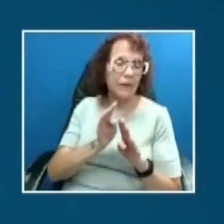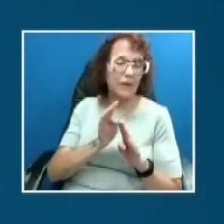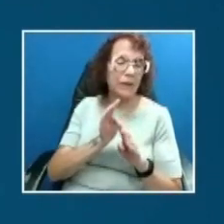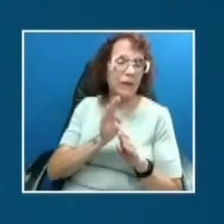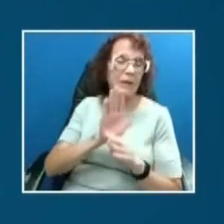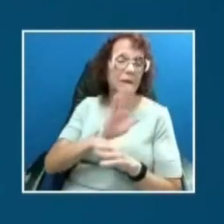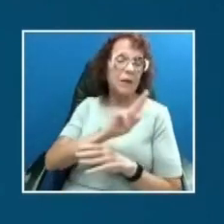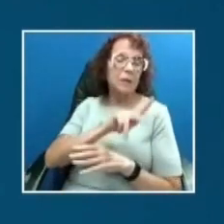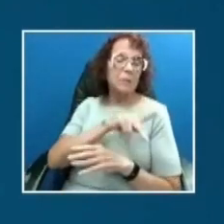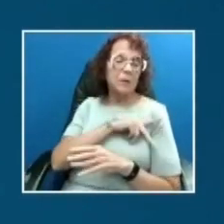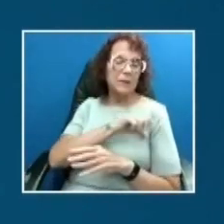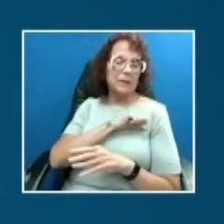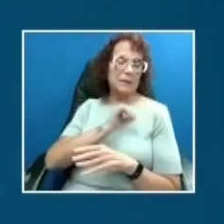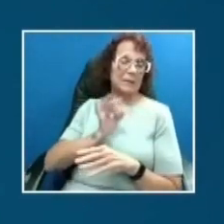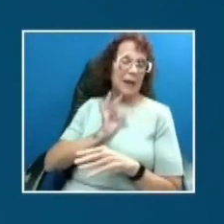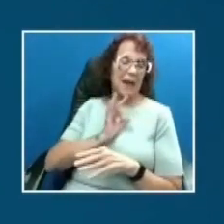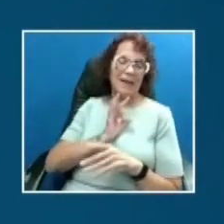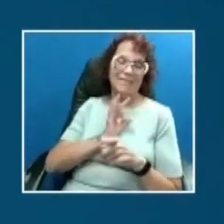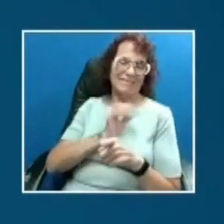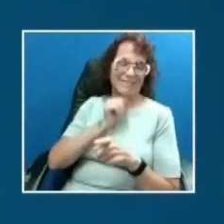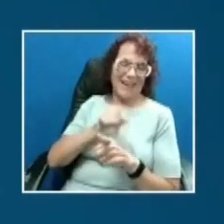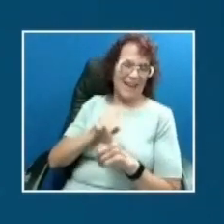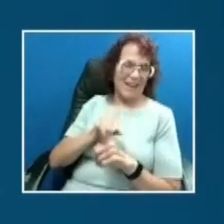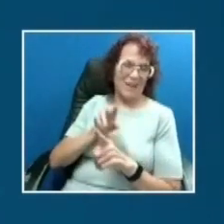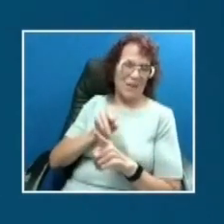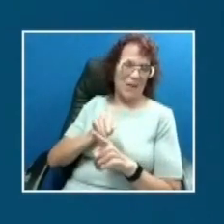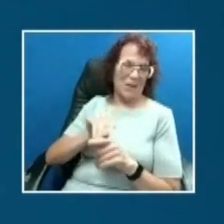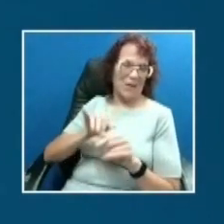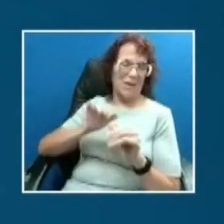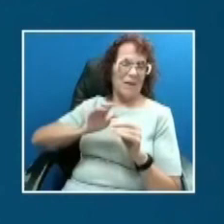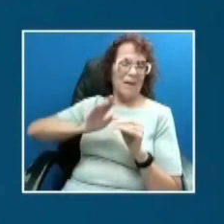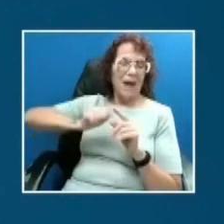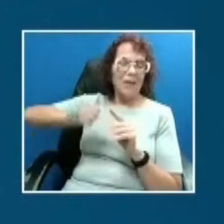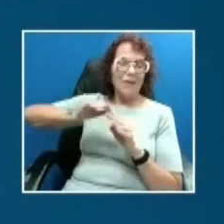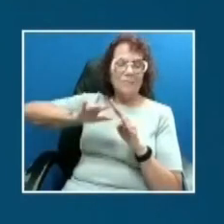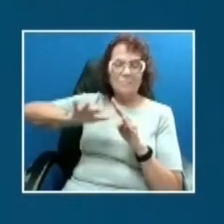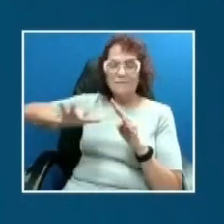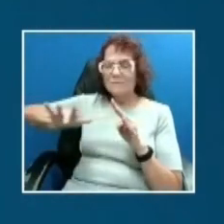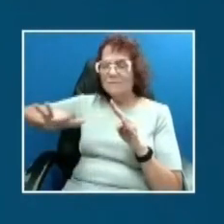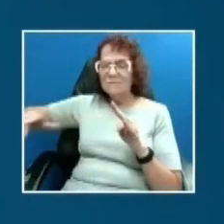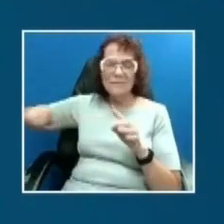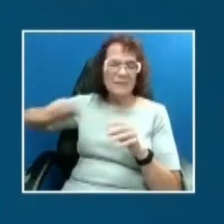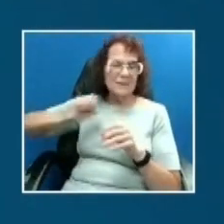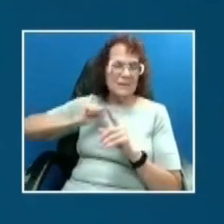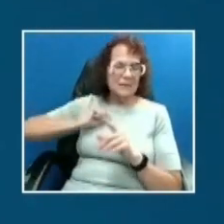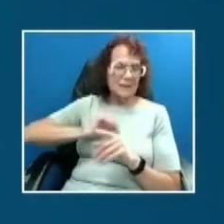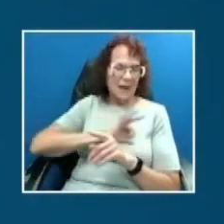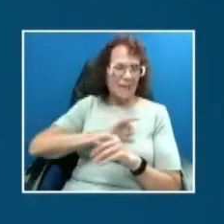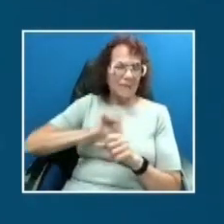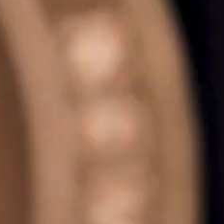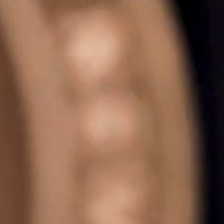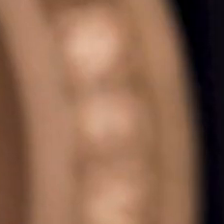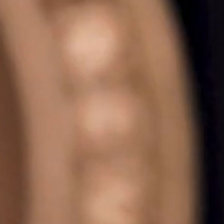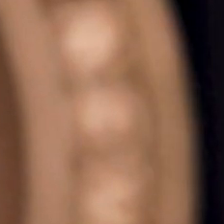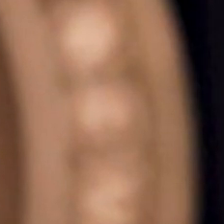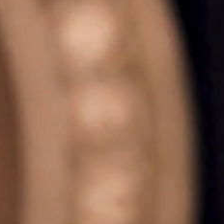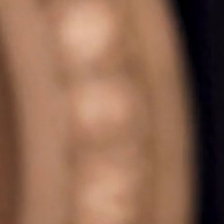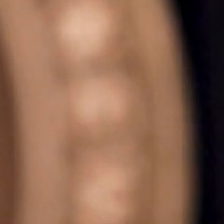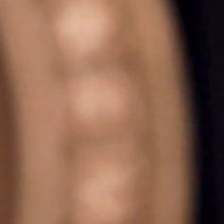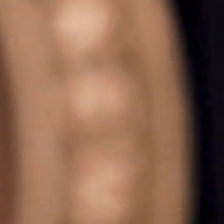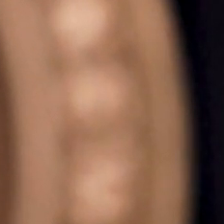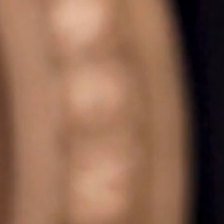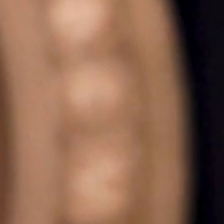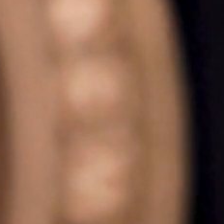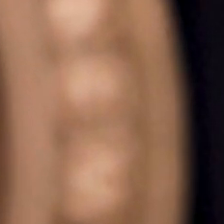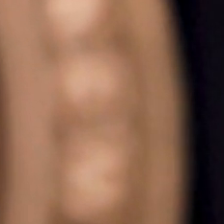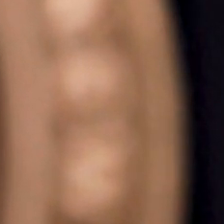policía estatal que sirvió en su equipo de seguridad. Algunas sufrieron agarres y tocamientos de las partes más íntimas de su cuerpo. Otras sufrieron comentarios